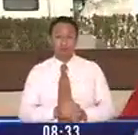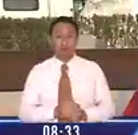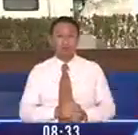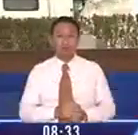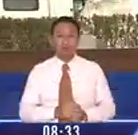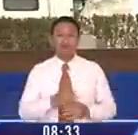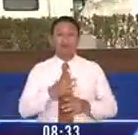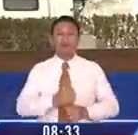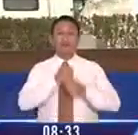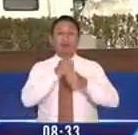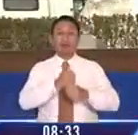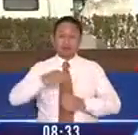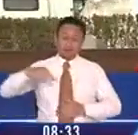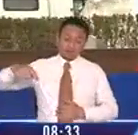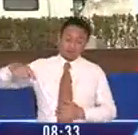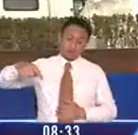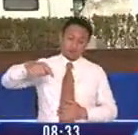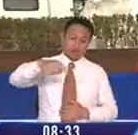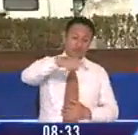avenida Amazonas,